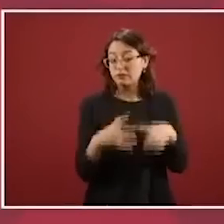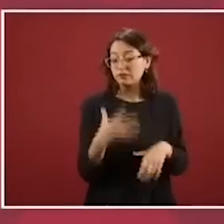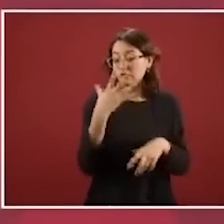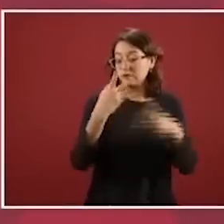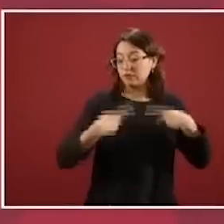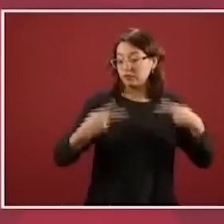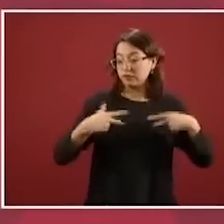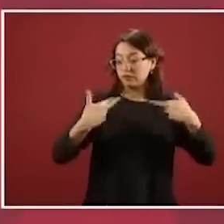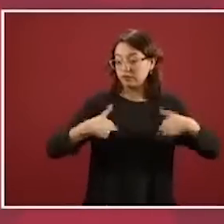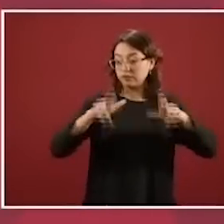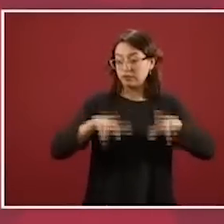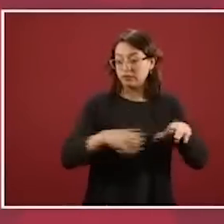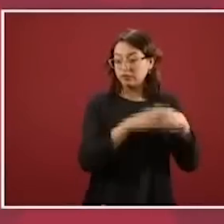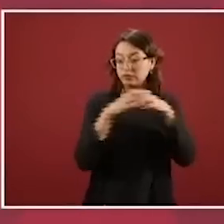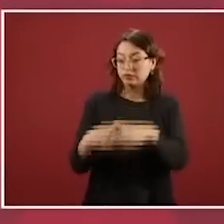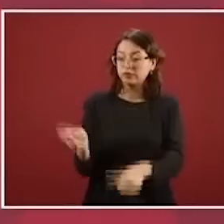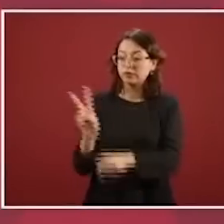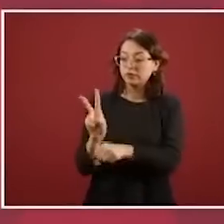laborales.